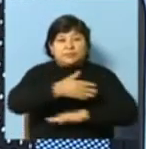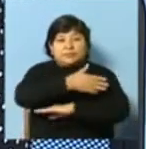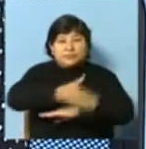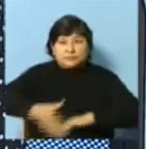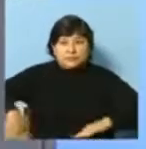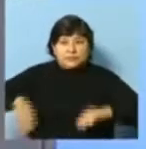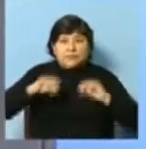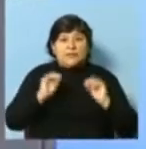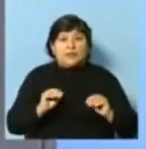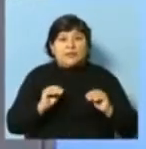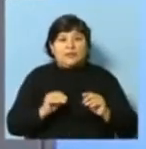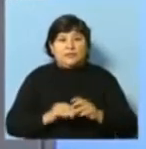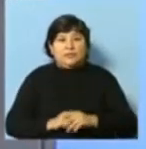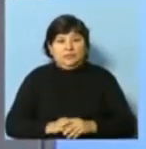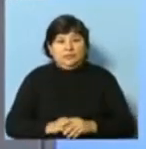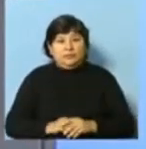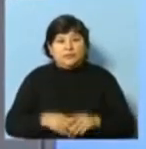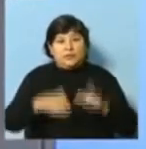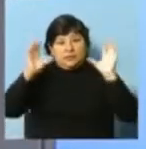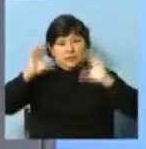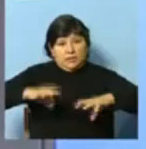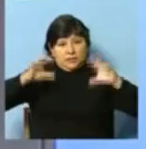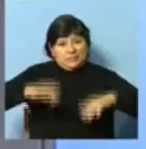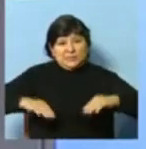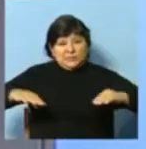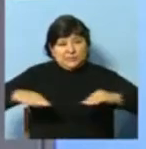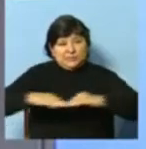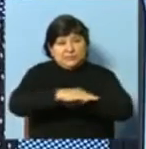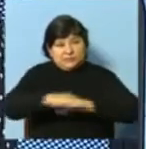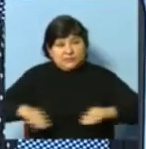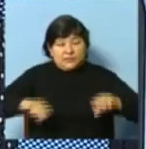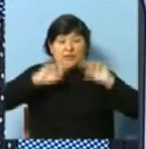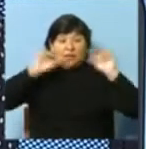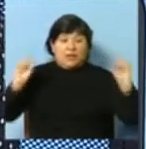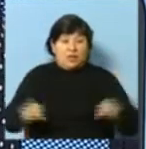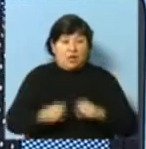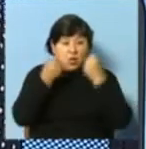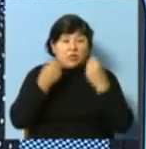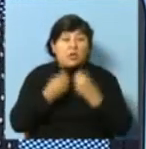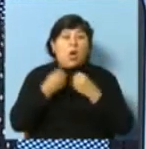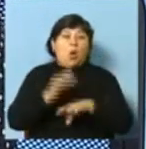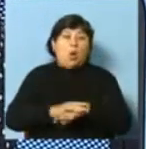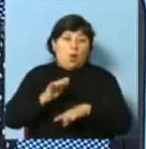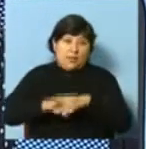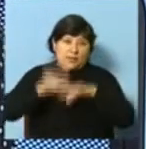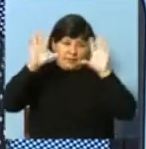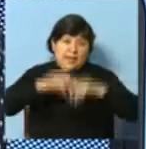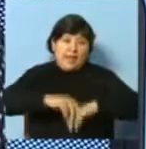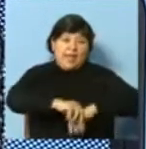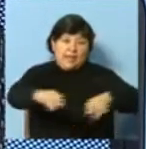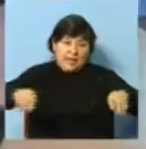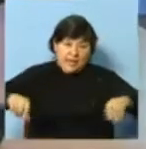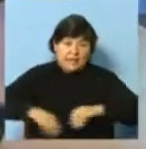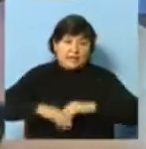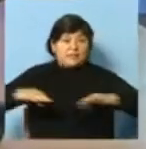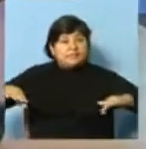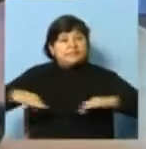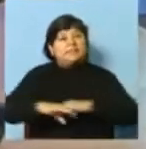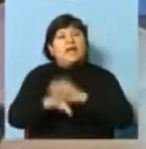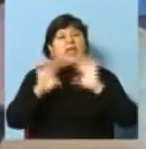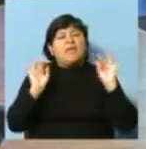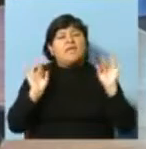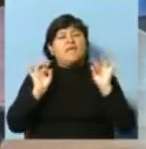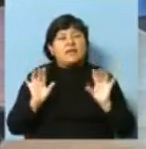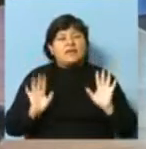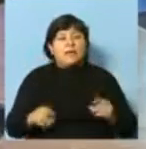terribles las que estaban mal están peor y las que están décadas en las calles de tierra que nos fueron asfaltadas intransitables en algunos